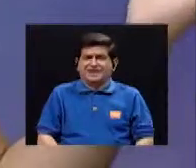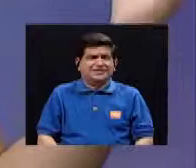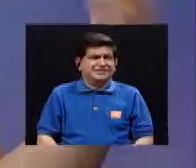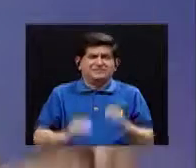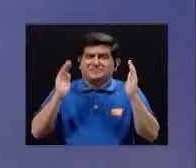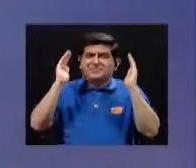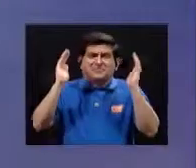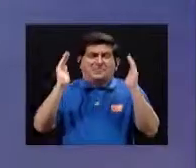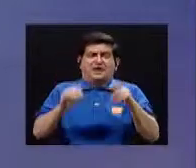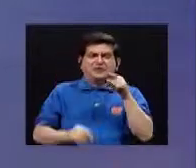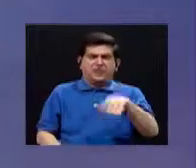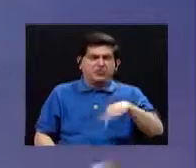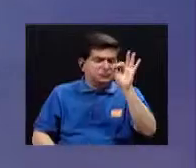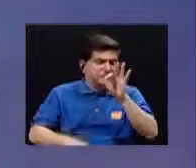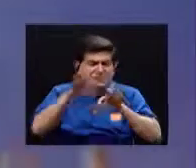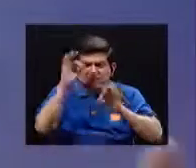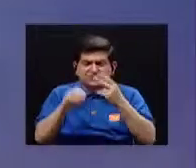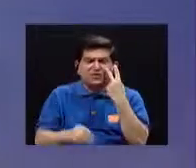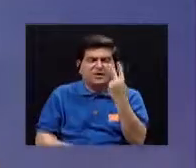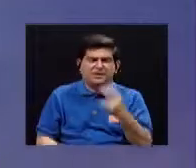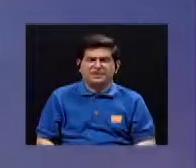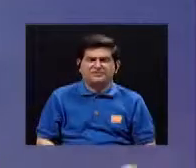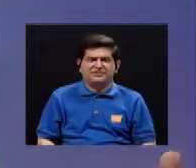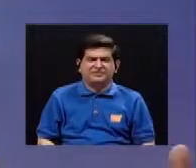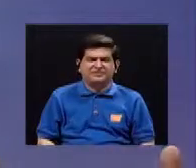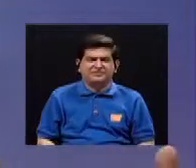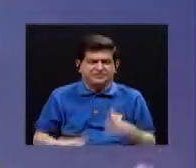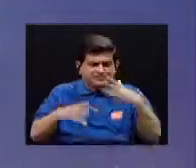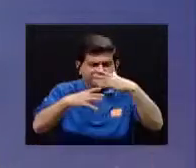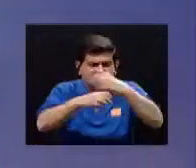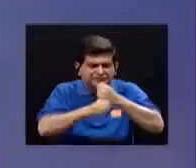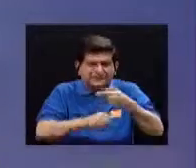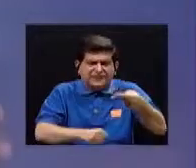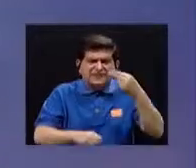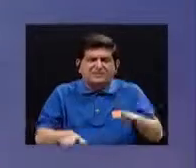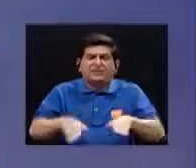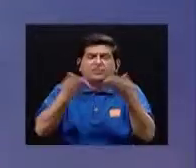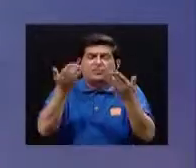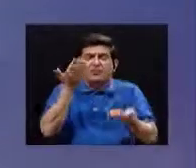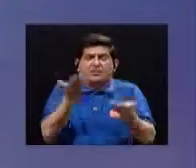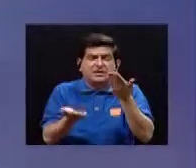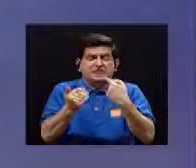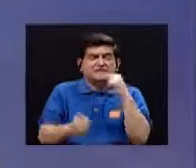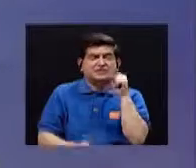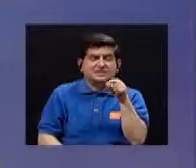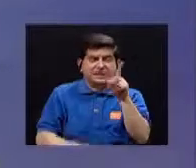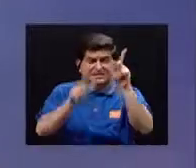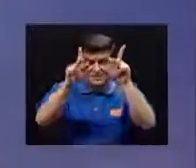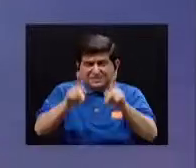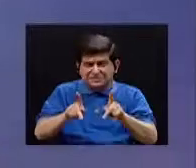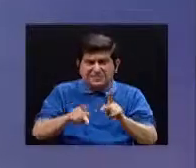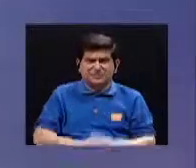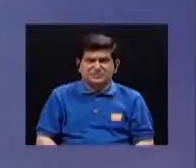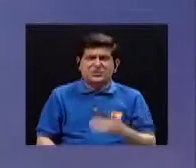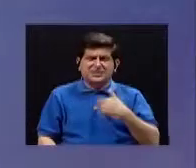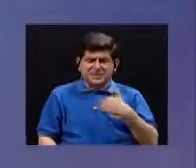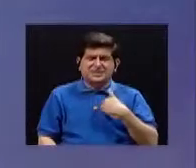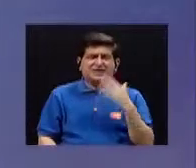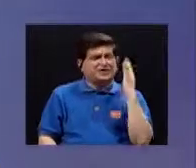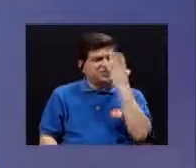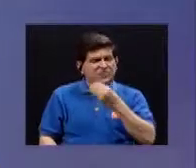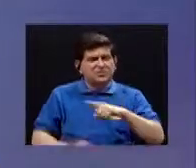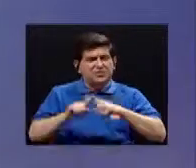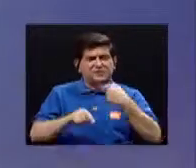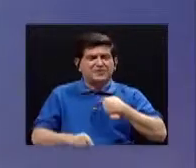despelote y ahí es donde nos tenemos que escoger y ver qué es lo como condensar las historias y de repente tal vez decir bueno tal personaje